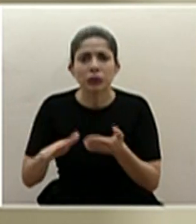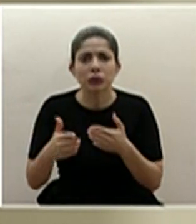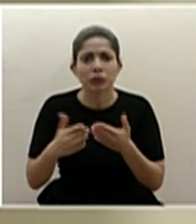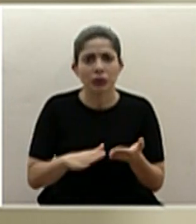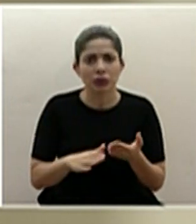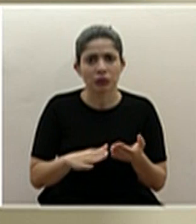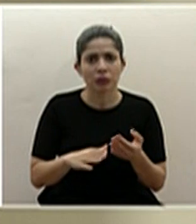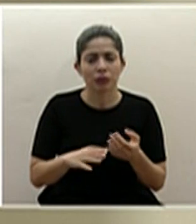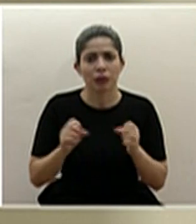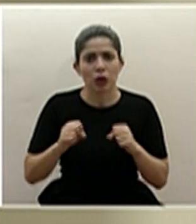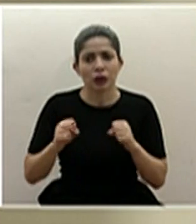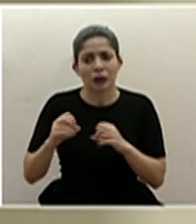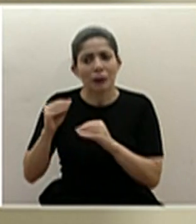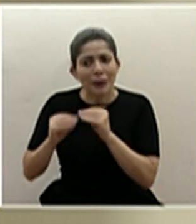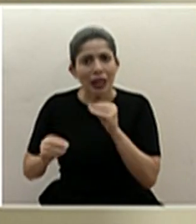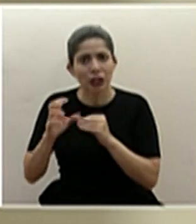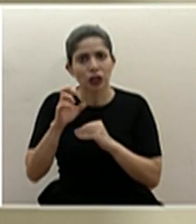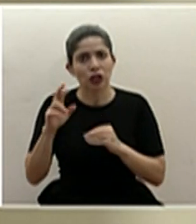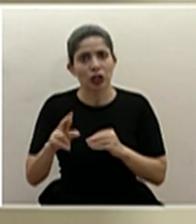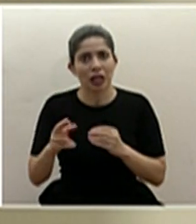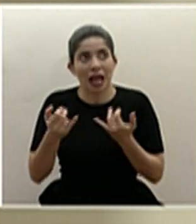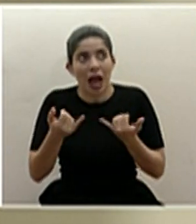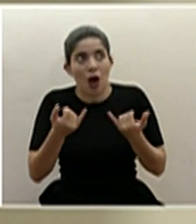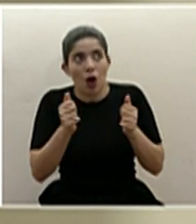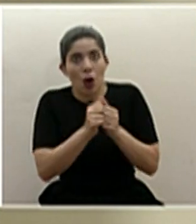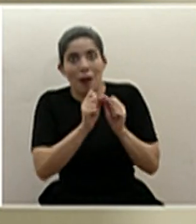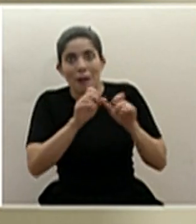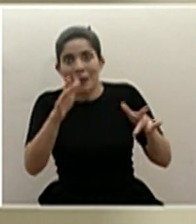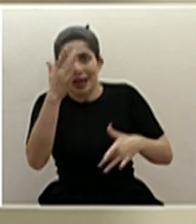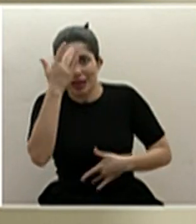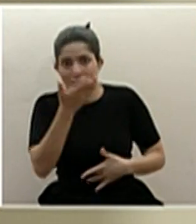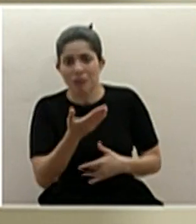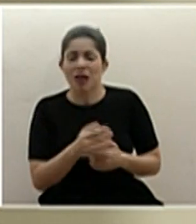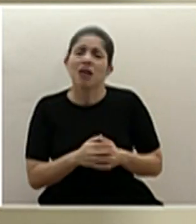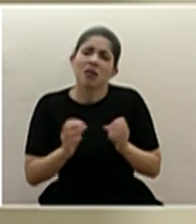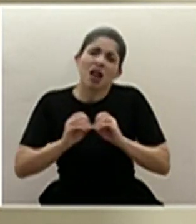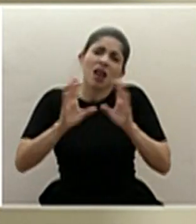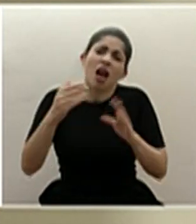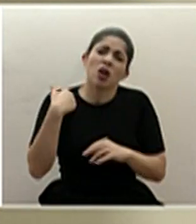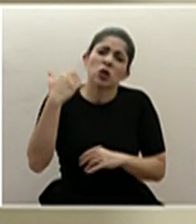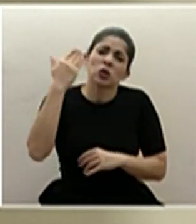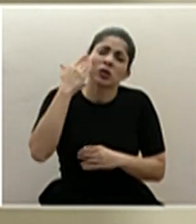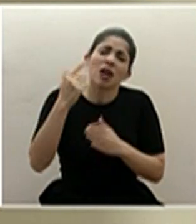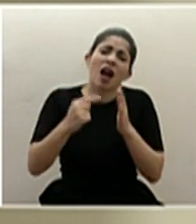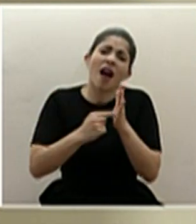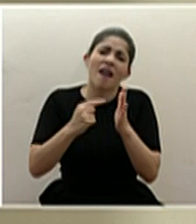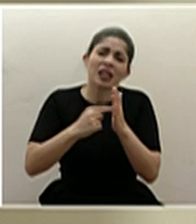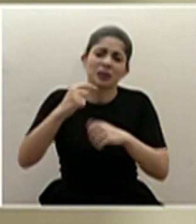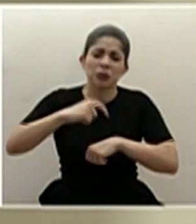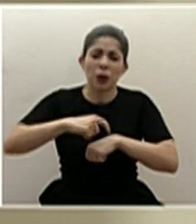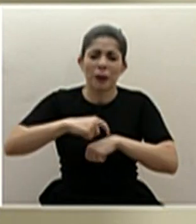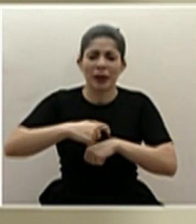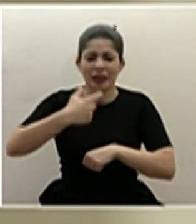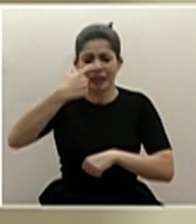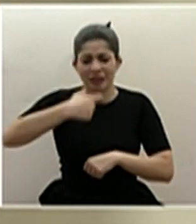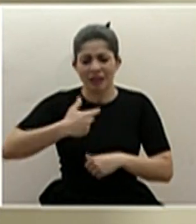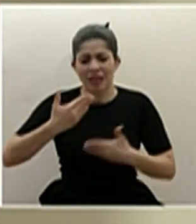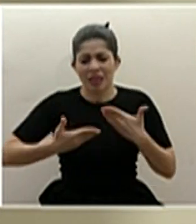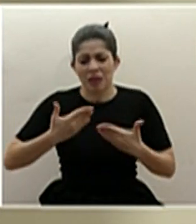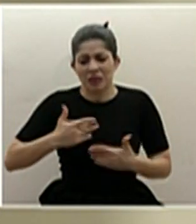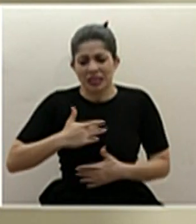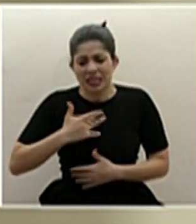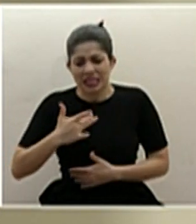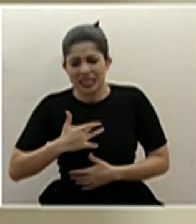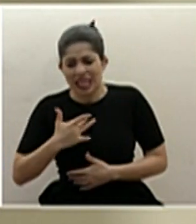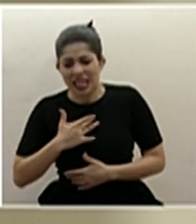que se puedan dar en Costa Rica en medio de la pandemia. Y claro que yo sé que hay momentos en que uno, pues, de repente siente,